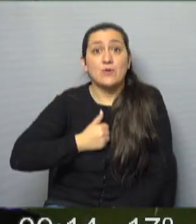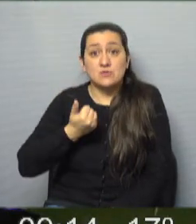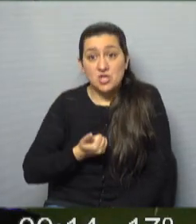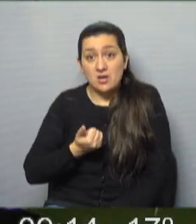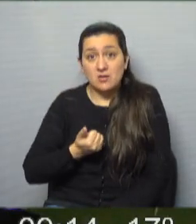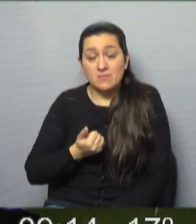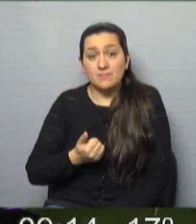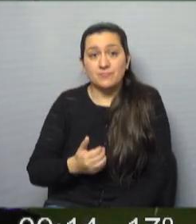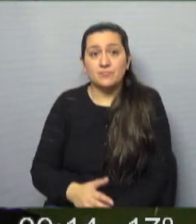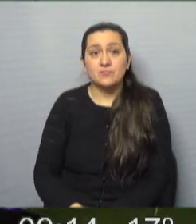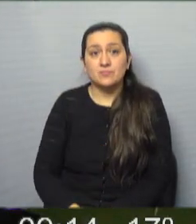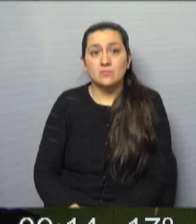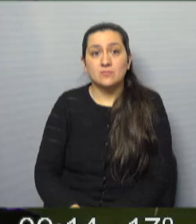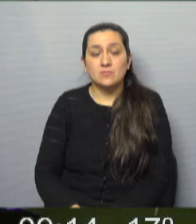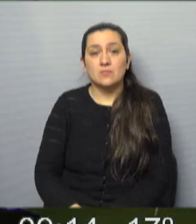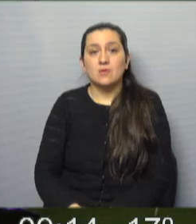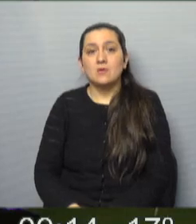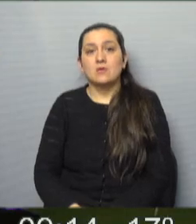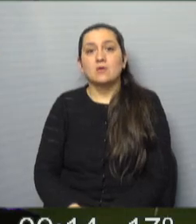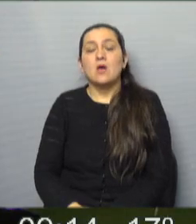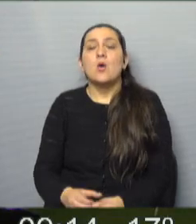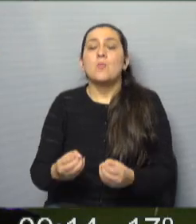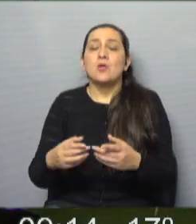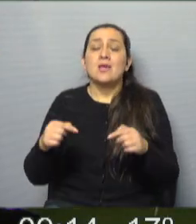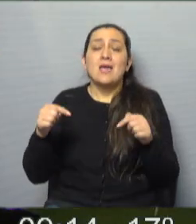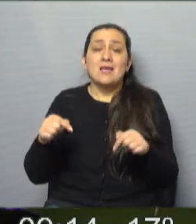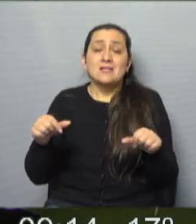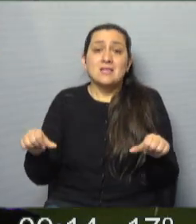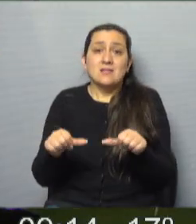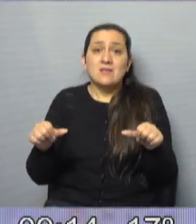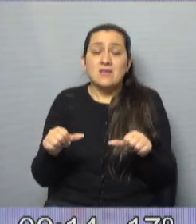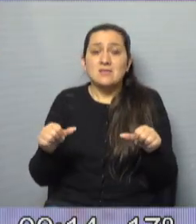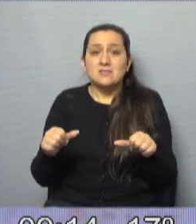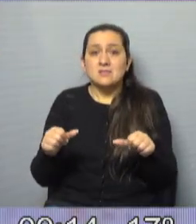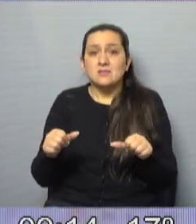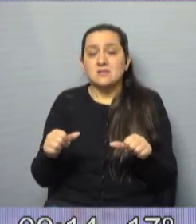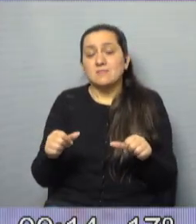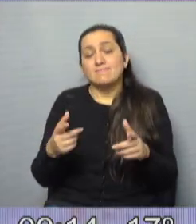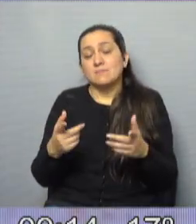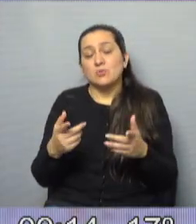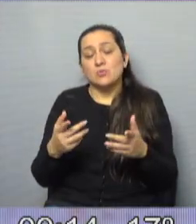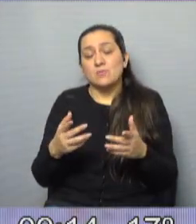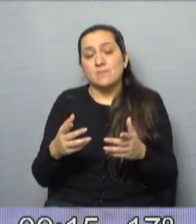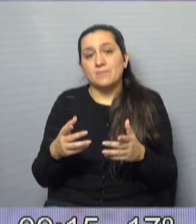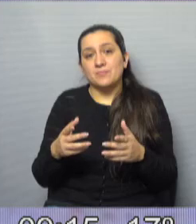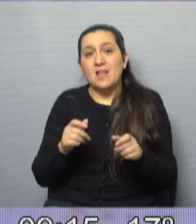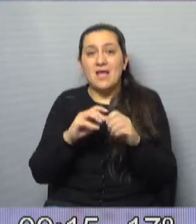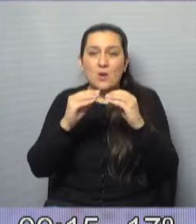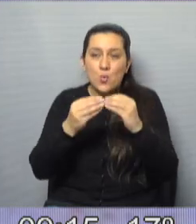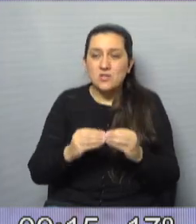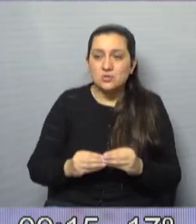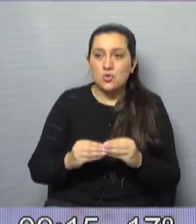todavía fragilizar más y precariedad más estas actividades. Porque esto no tiene otra lectura que